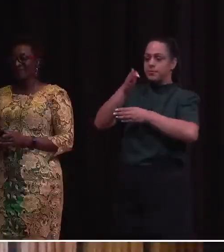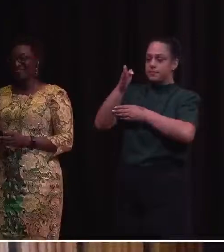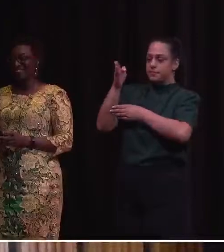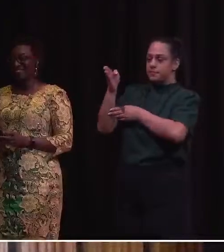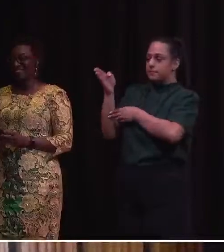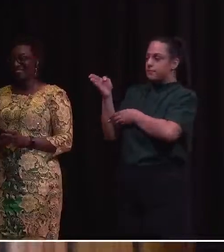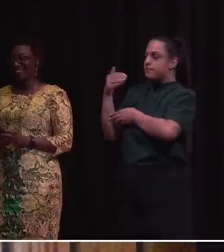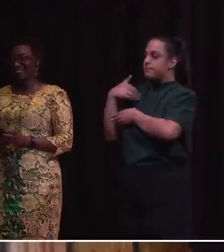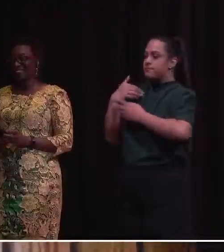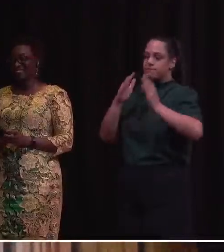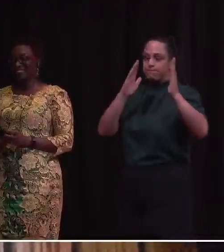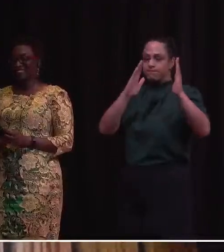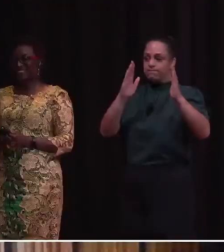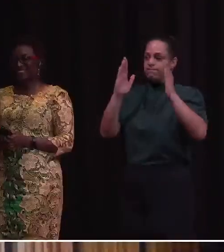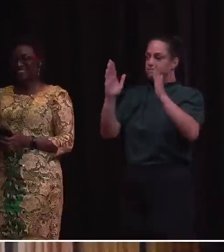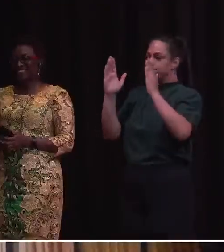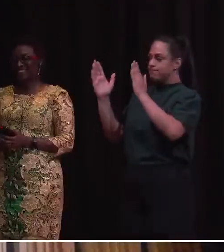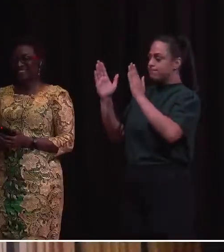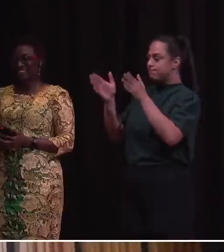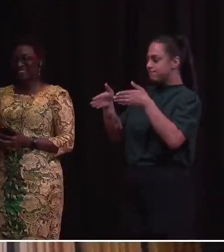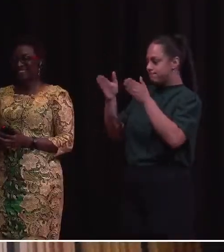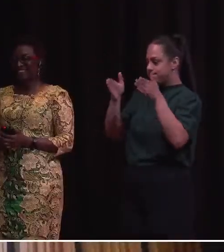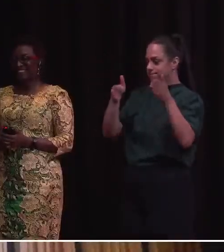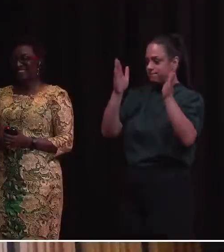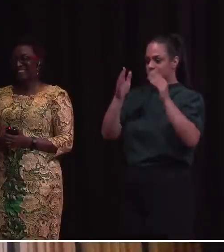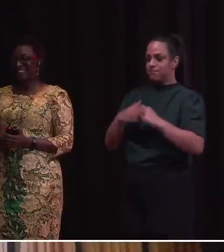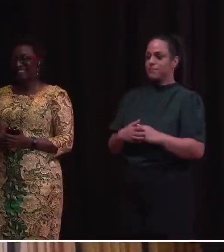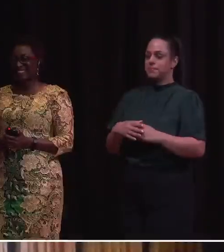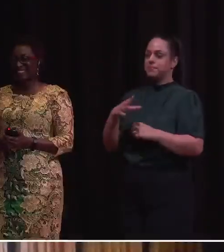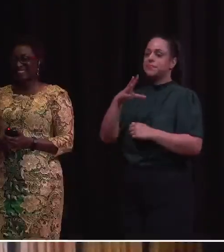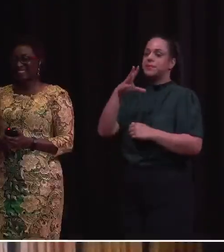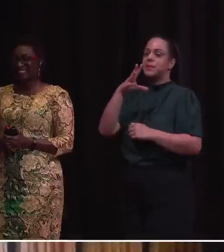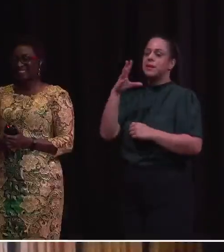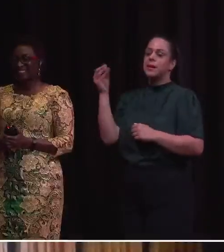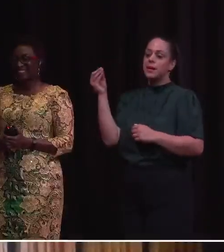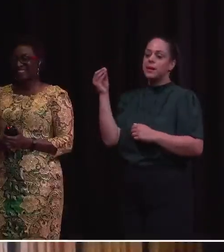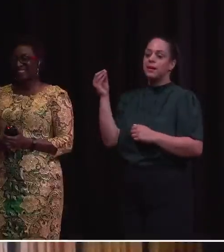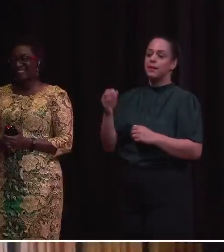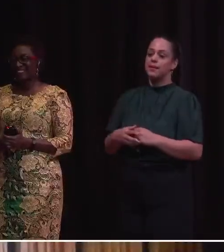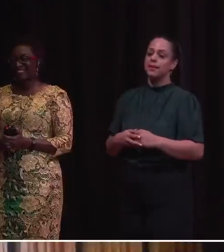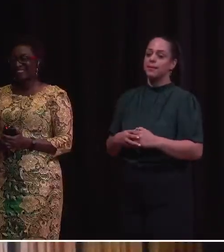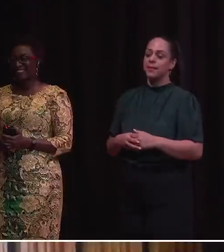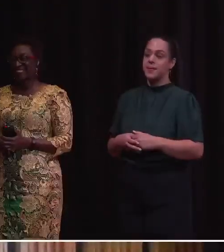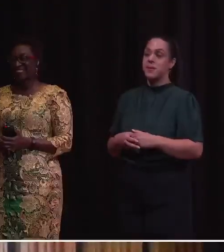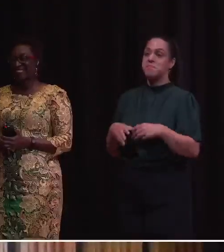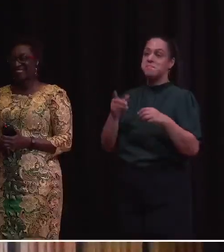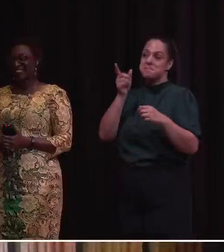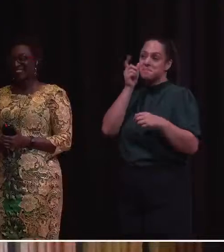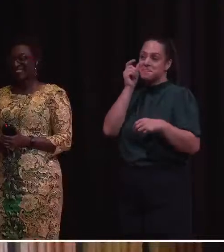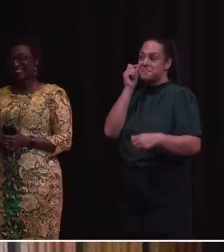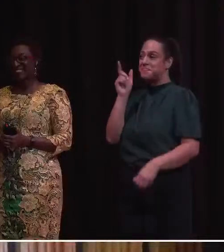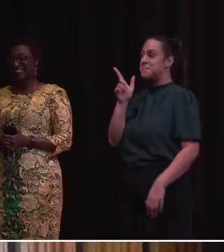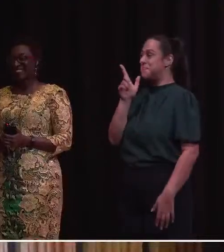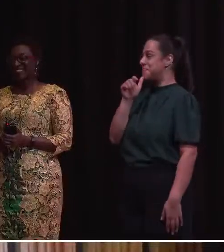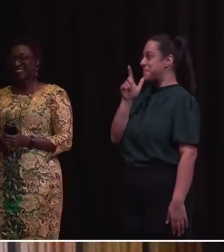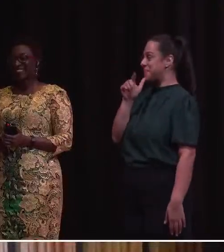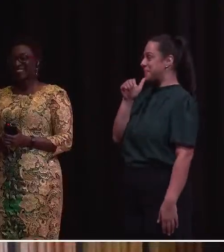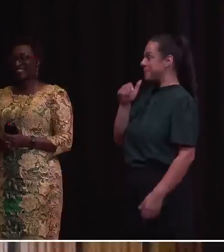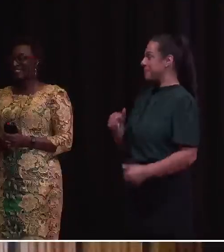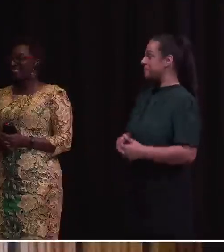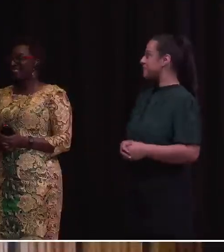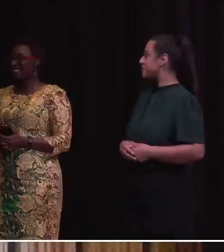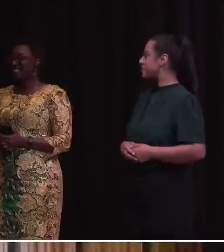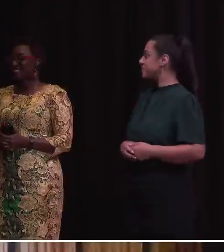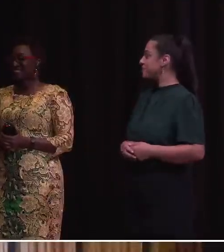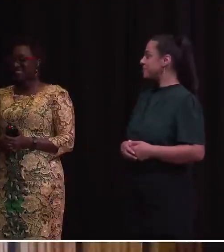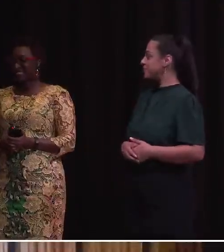en bloques según el auditorio, y de ahí vamos a ver pues quién obtiene este libro. Entonces voy a